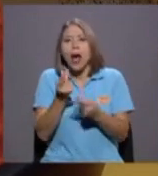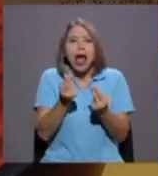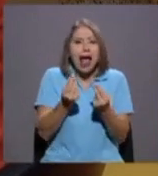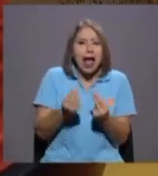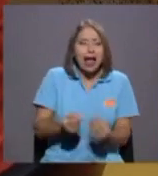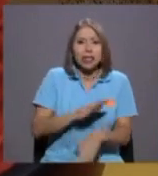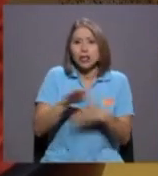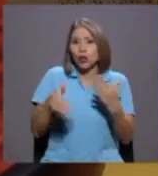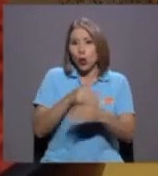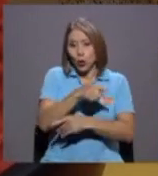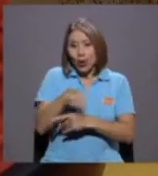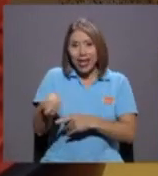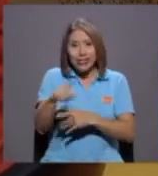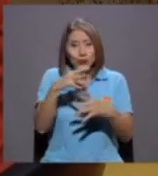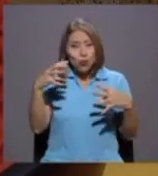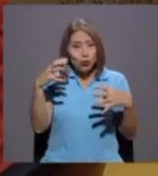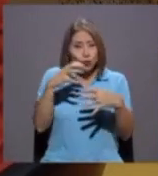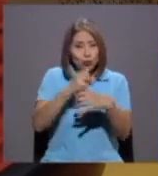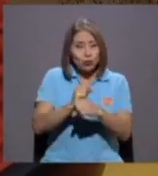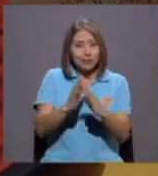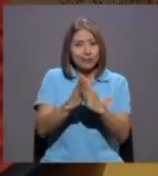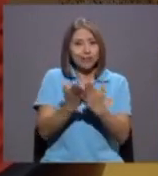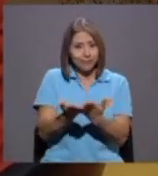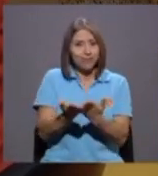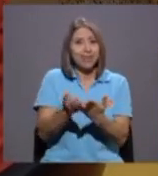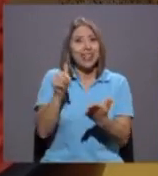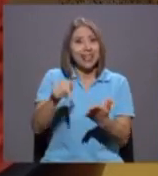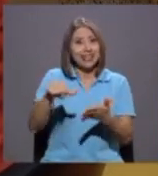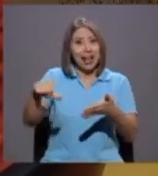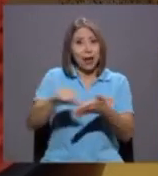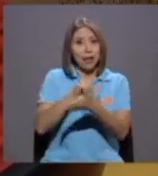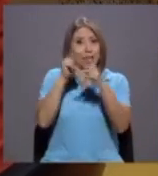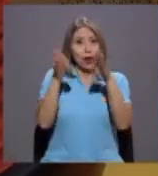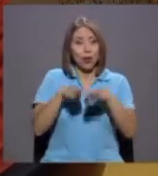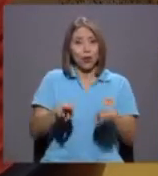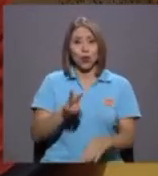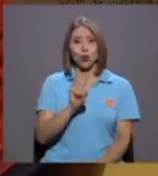están en nuestra memoria, que está en nuestra página web